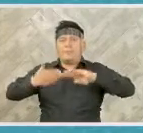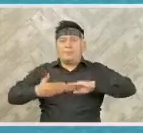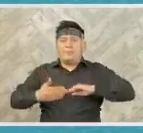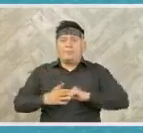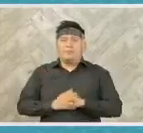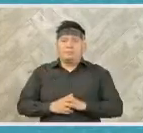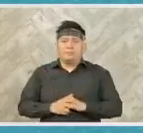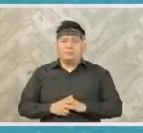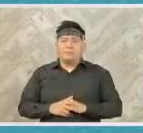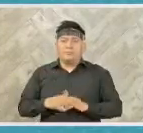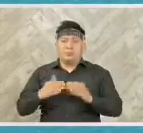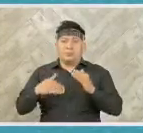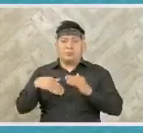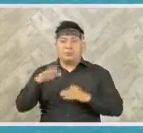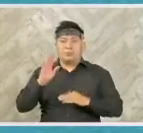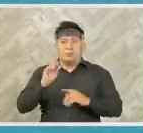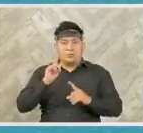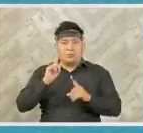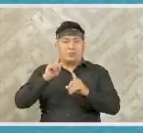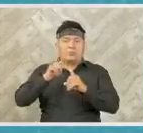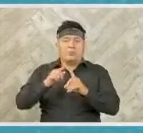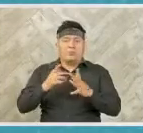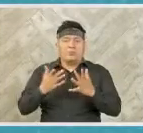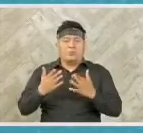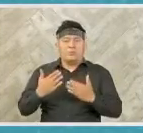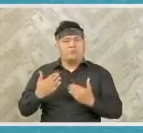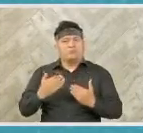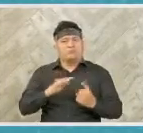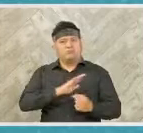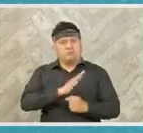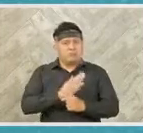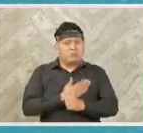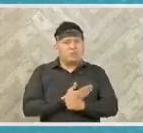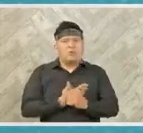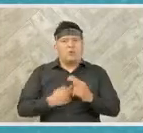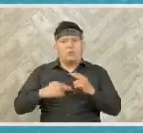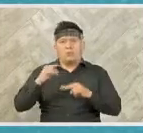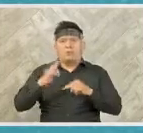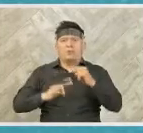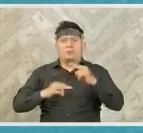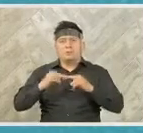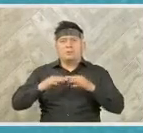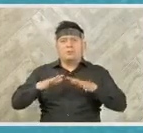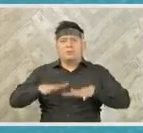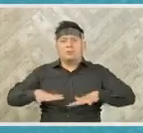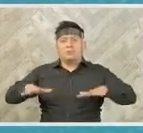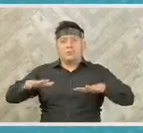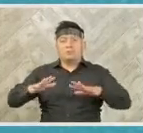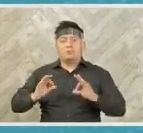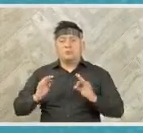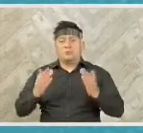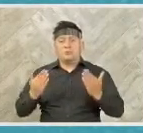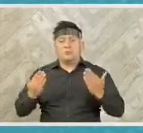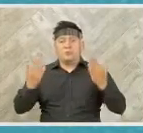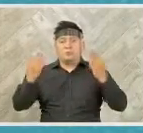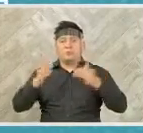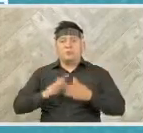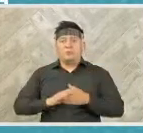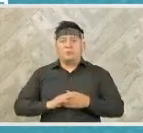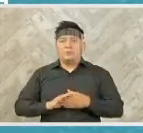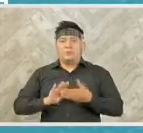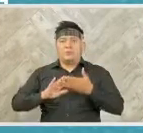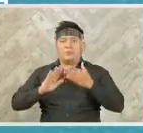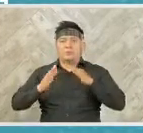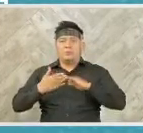principal propósito es fortalecer las capacidades territoriales para construir un territorio que brinde seguridad y paz a todos